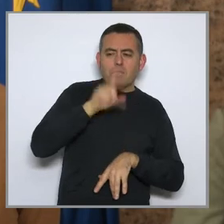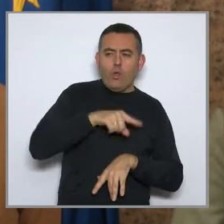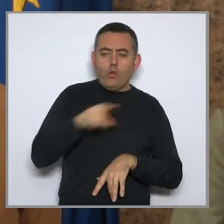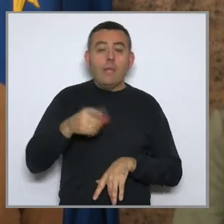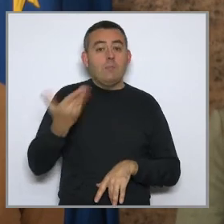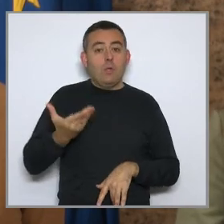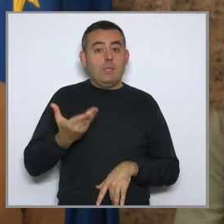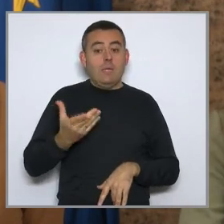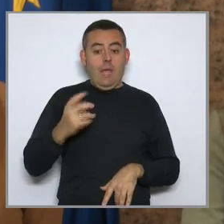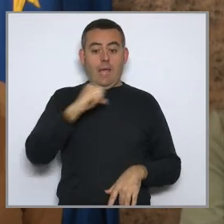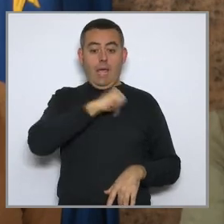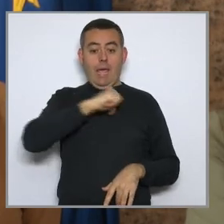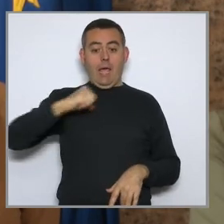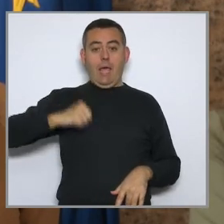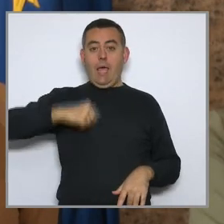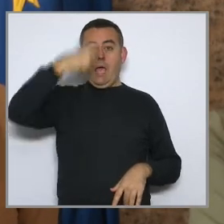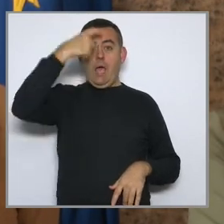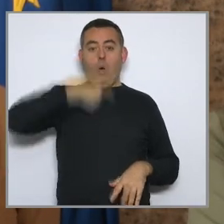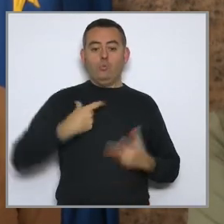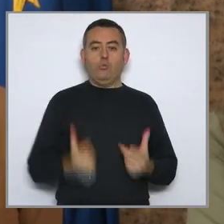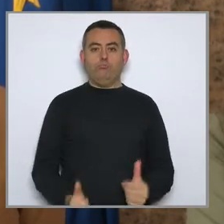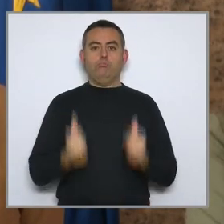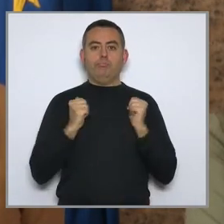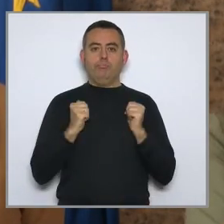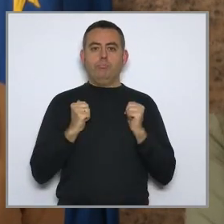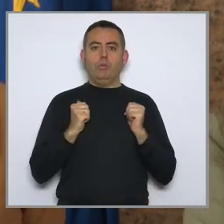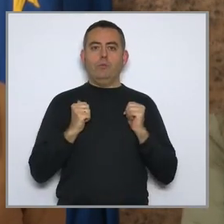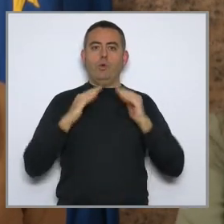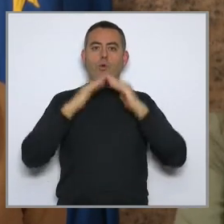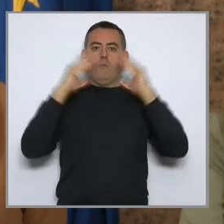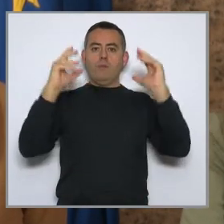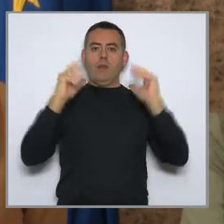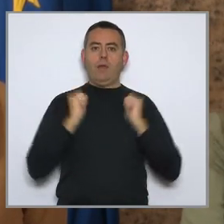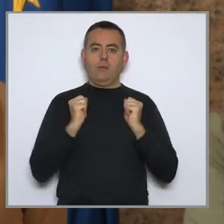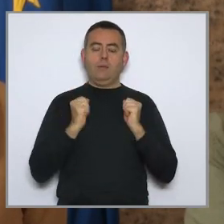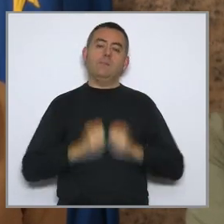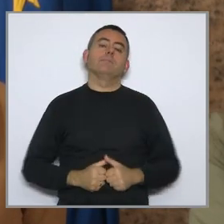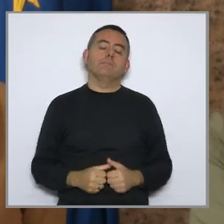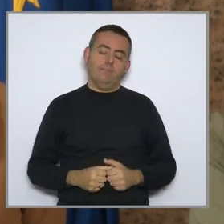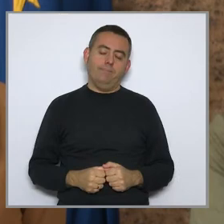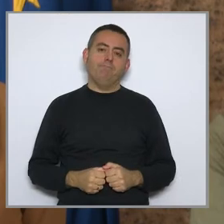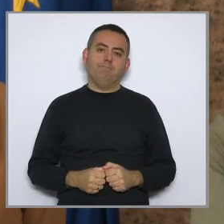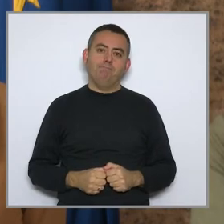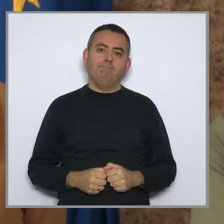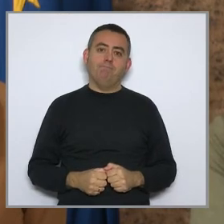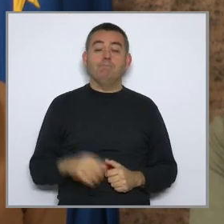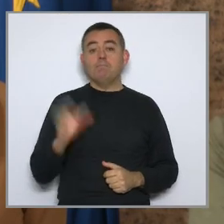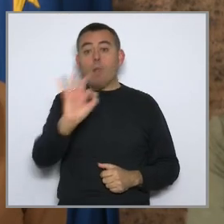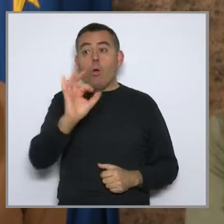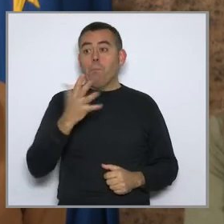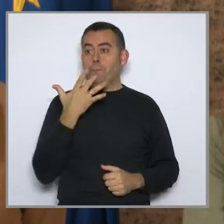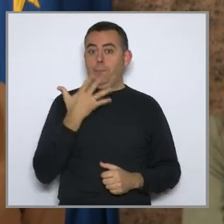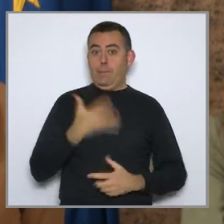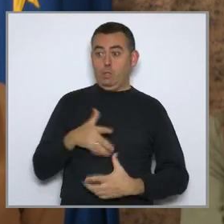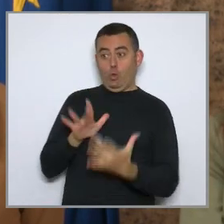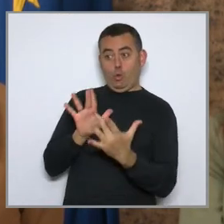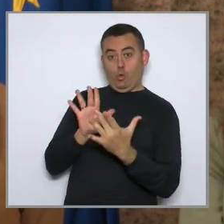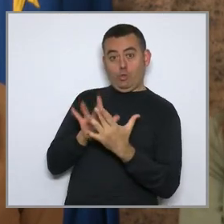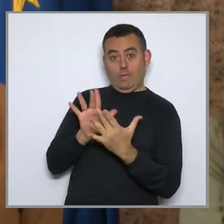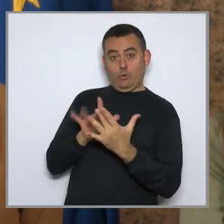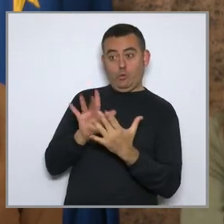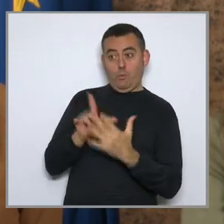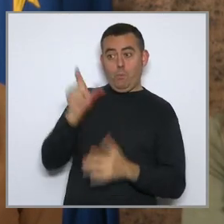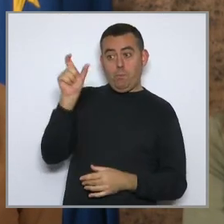autoconfinarse. Y ante contactos, ante la existencia de contactos con personas que han sido